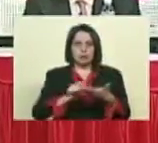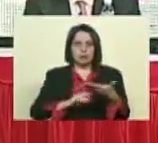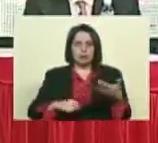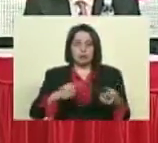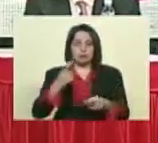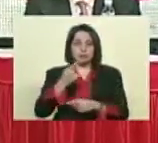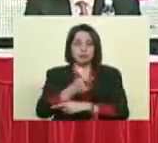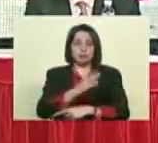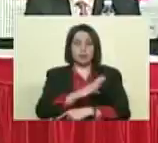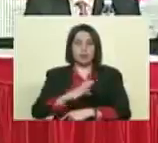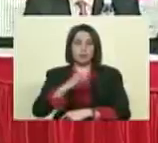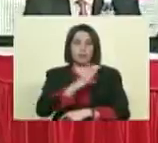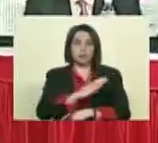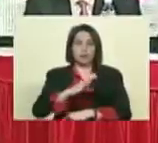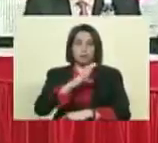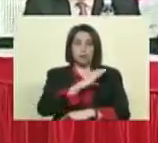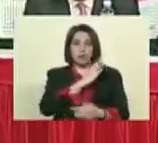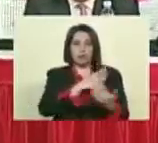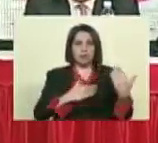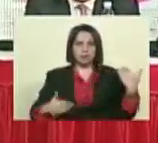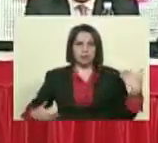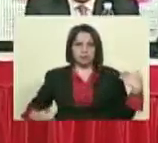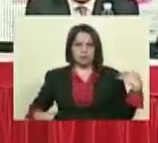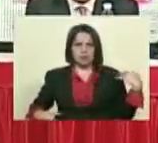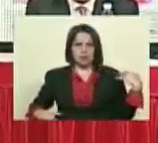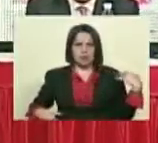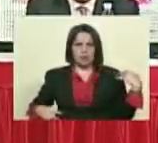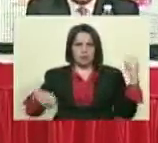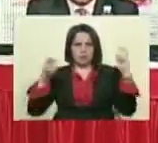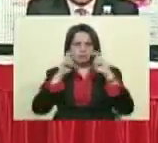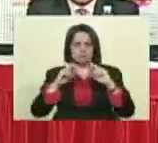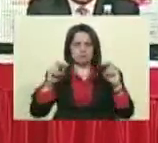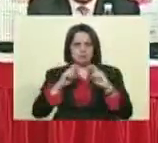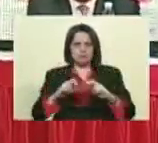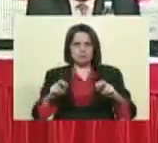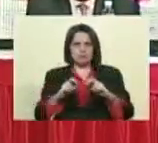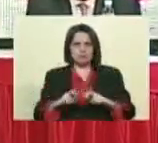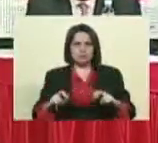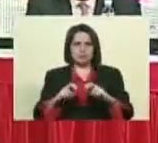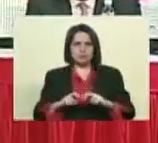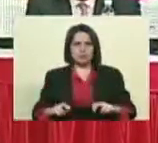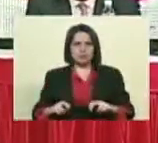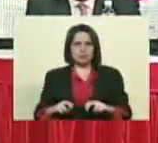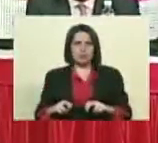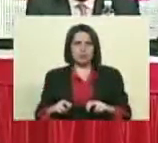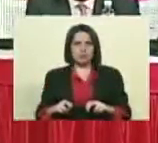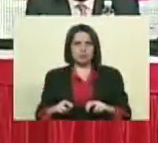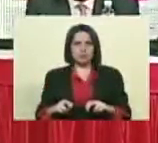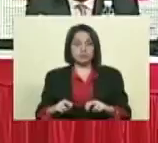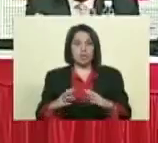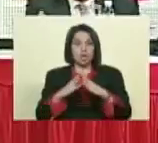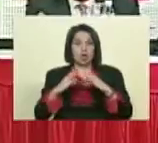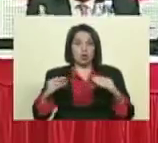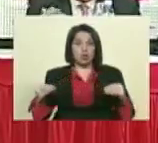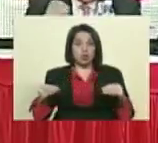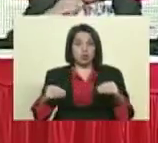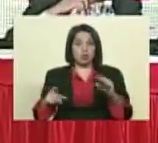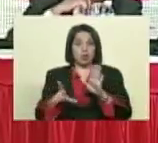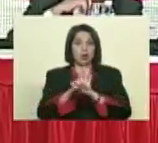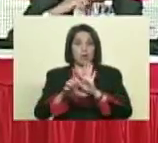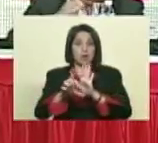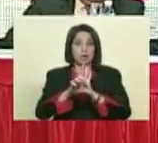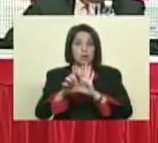la Comisión Presidencial para la revisión de todas las leyes